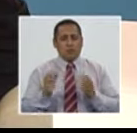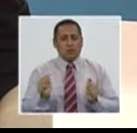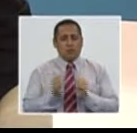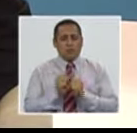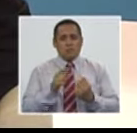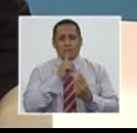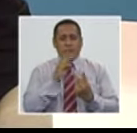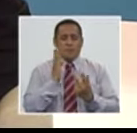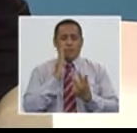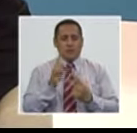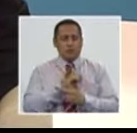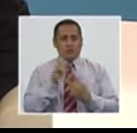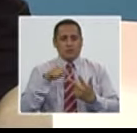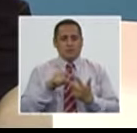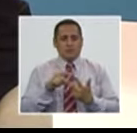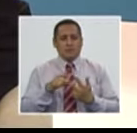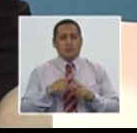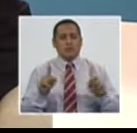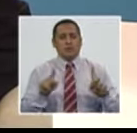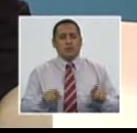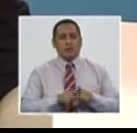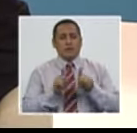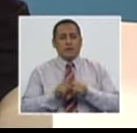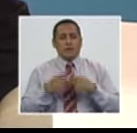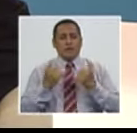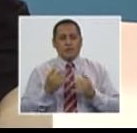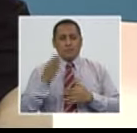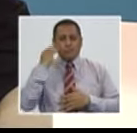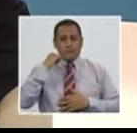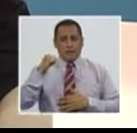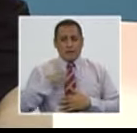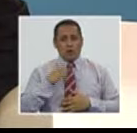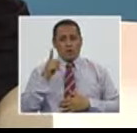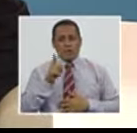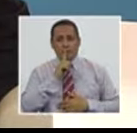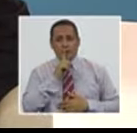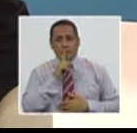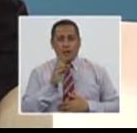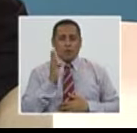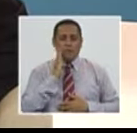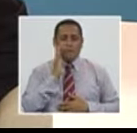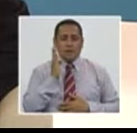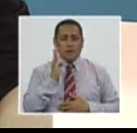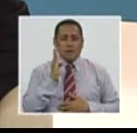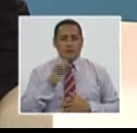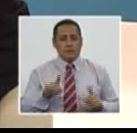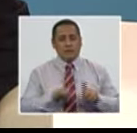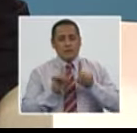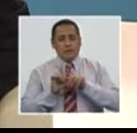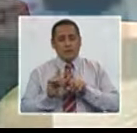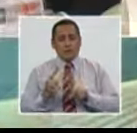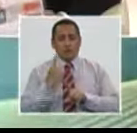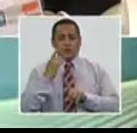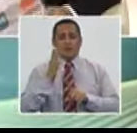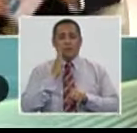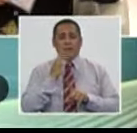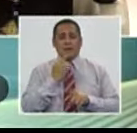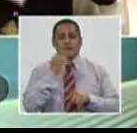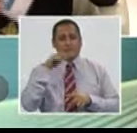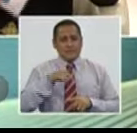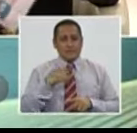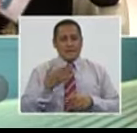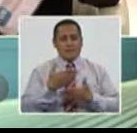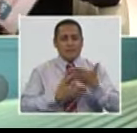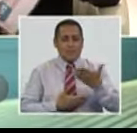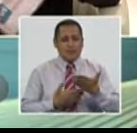por escrito no correcto ahora que si viaje con uno de ellos por ejemplo con la madre en ese caso la madre